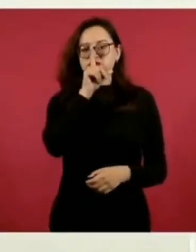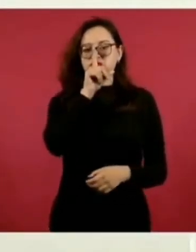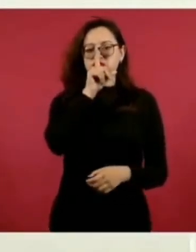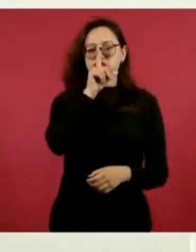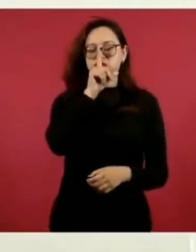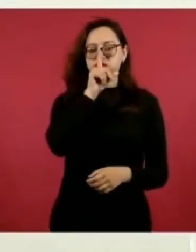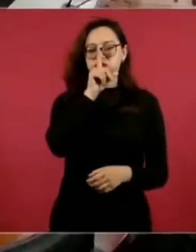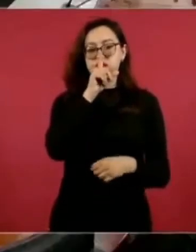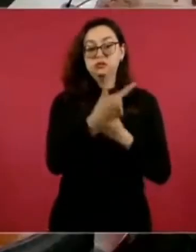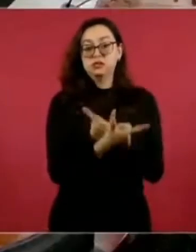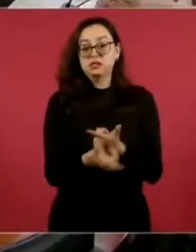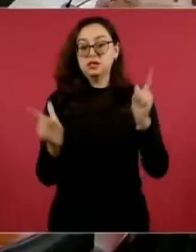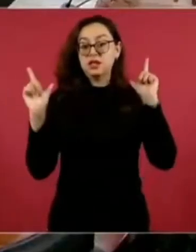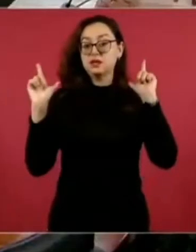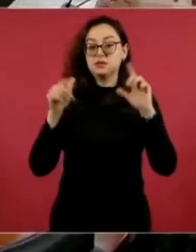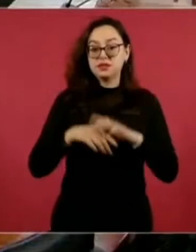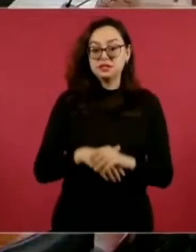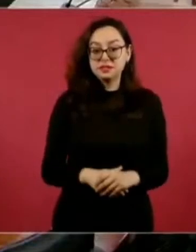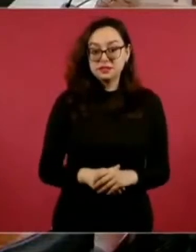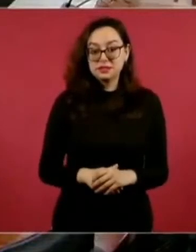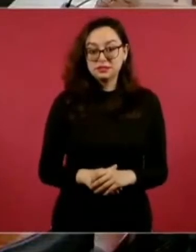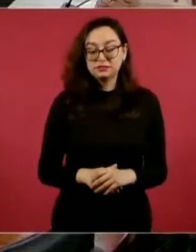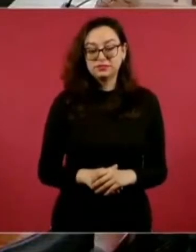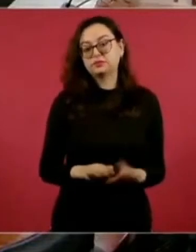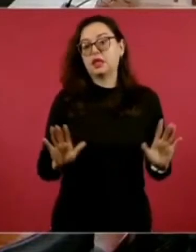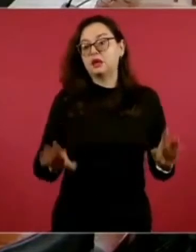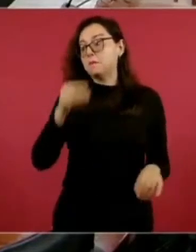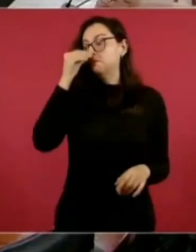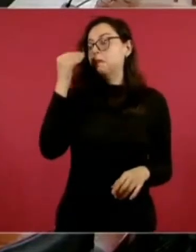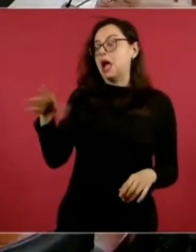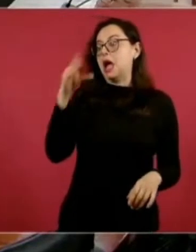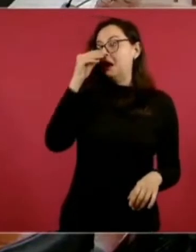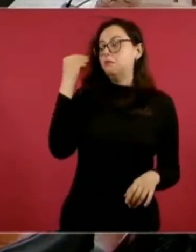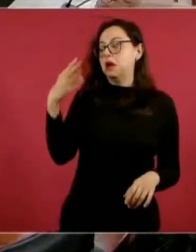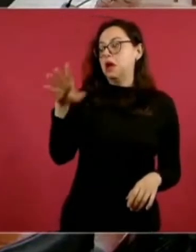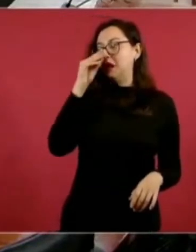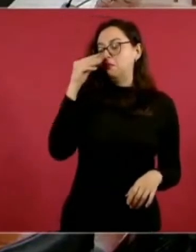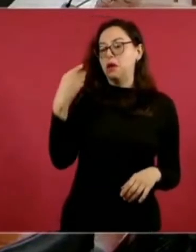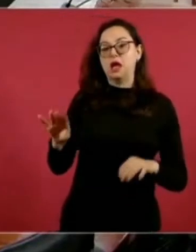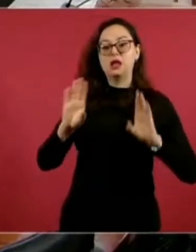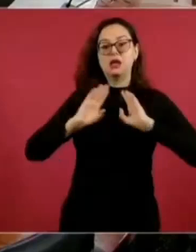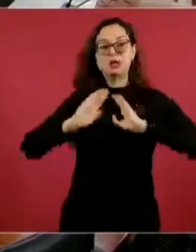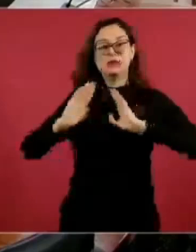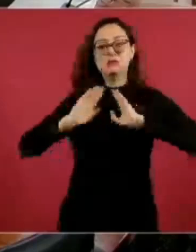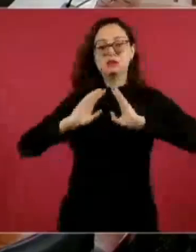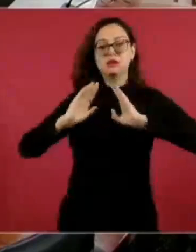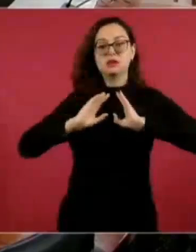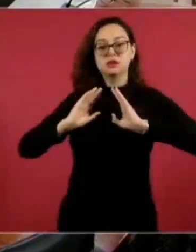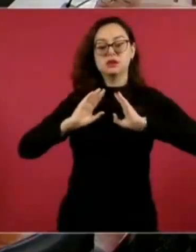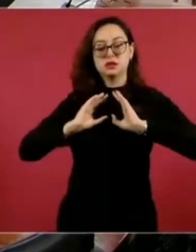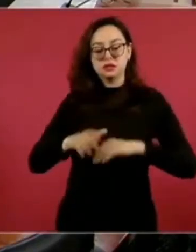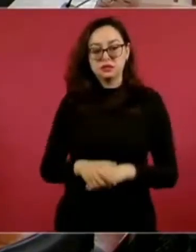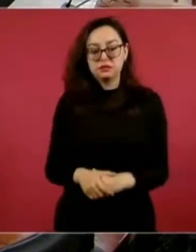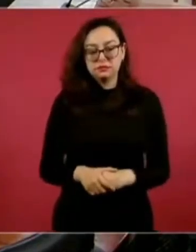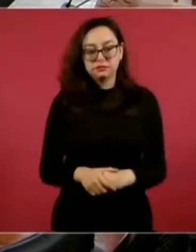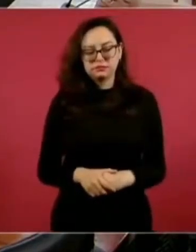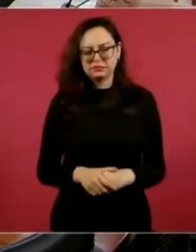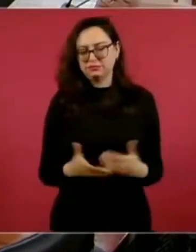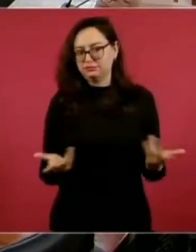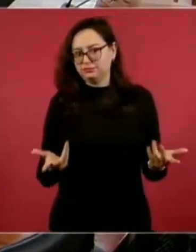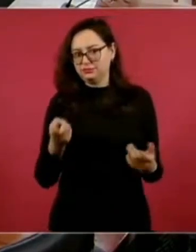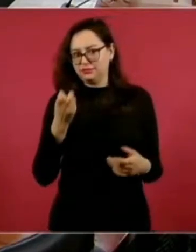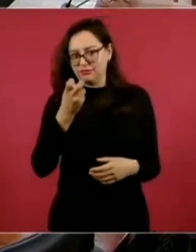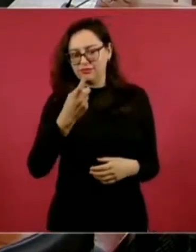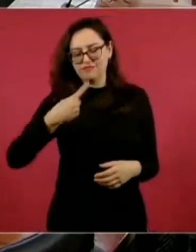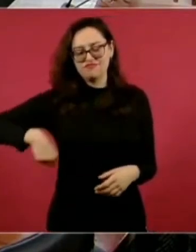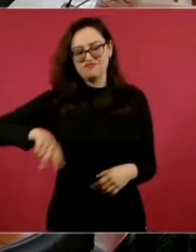Y ya todo fue el ejército. Eso es lo que nos genera desconfianza.